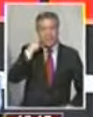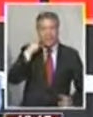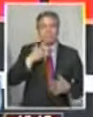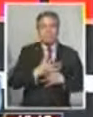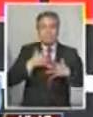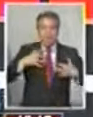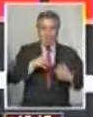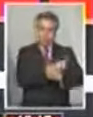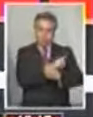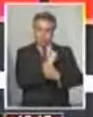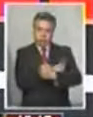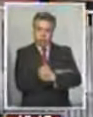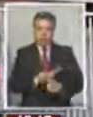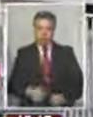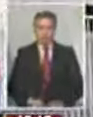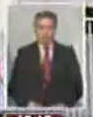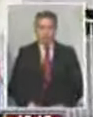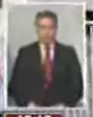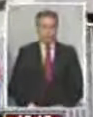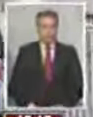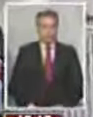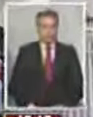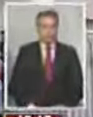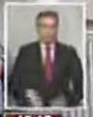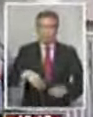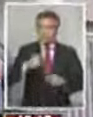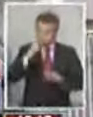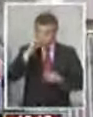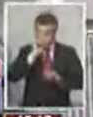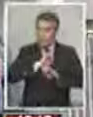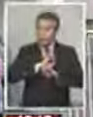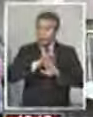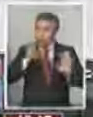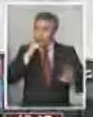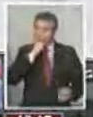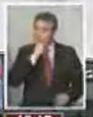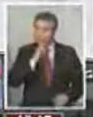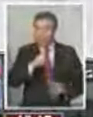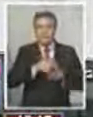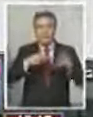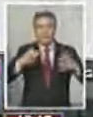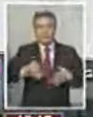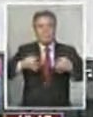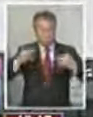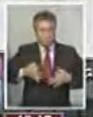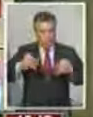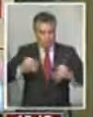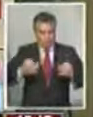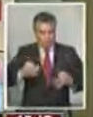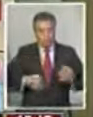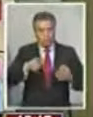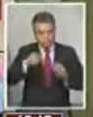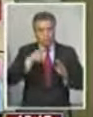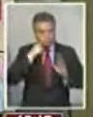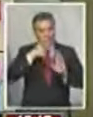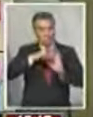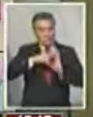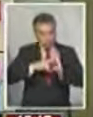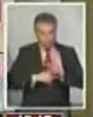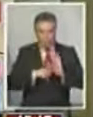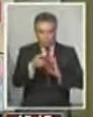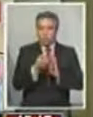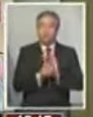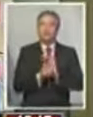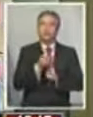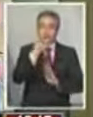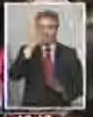Internos. Despejar las dudas y dar mayor certeza jurídica, eso es lo que se busca con las modificaciones que se le harán a las nuevas